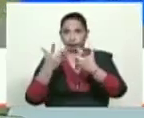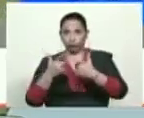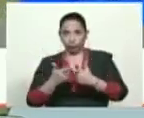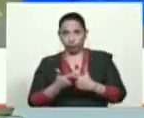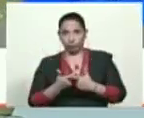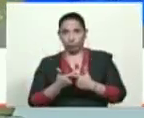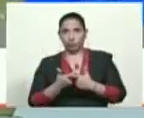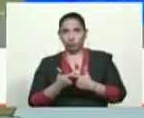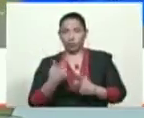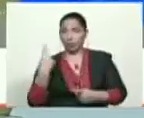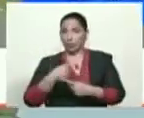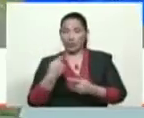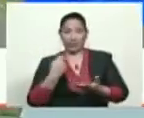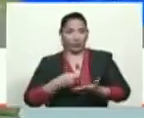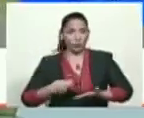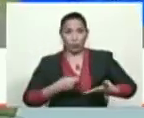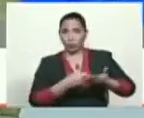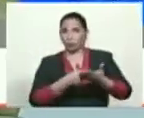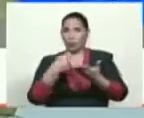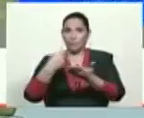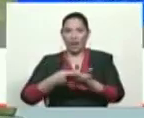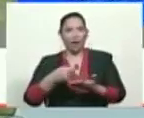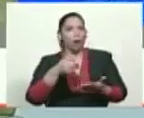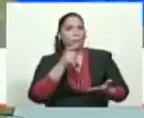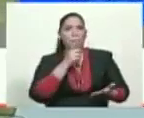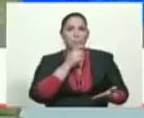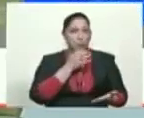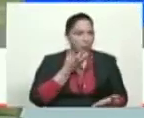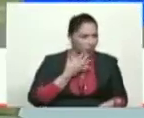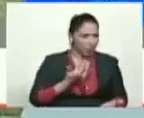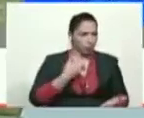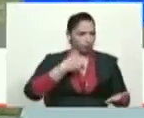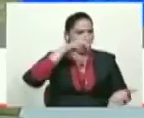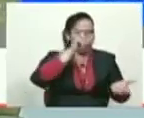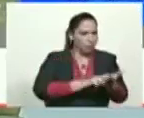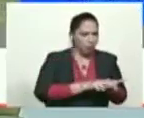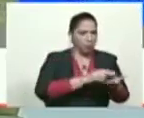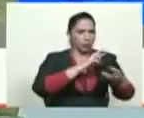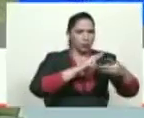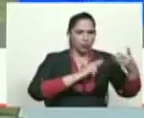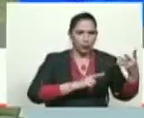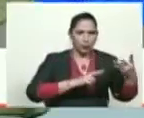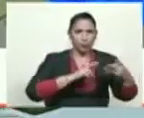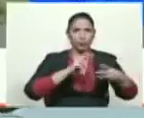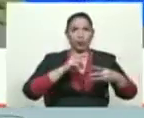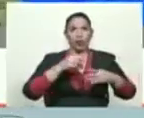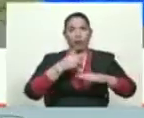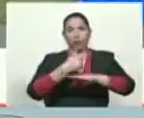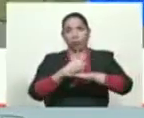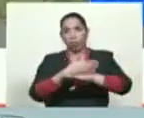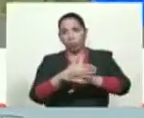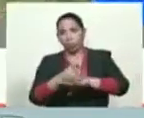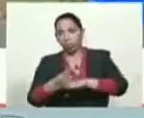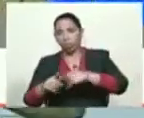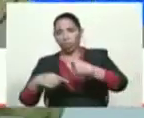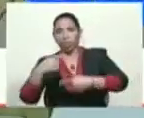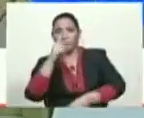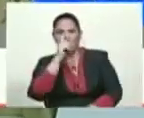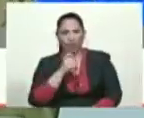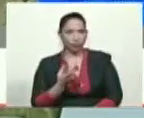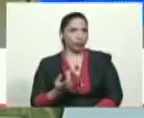los recursos tienen que llegar a tiempo porque si tú me apruebas un recurso yo apruebo un recurso y te llega dentro de un año que esté